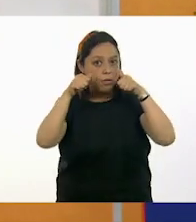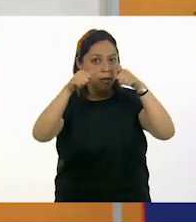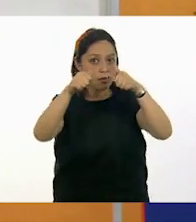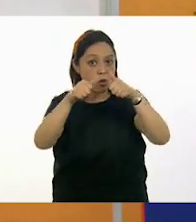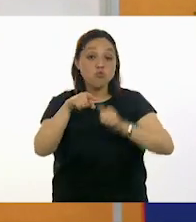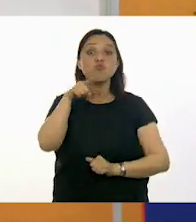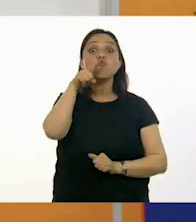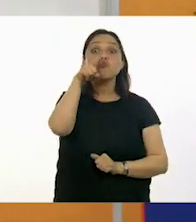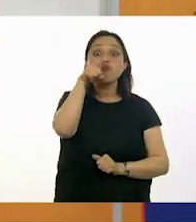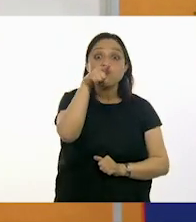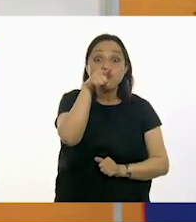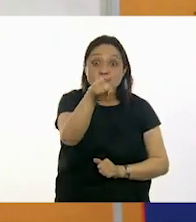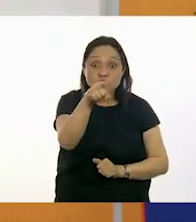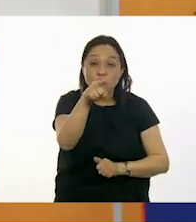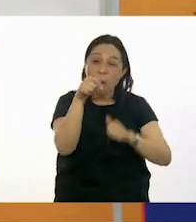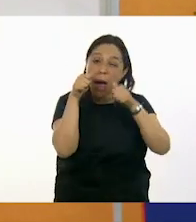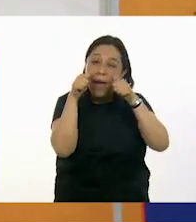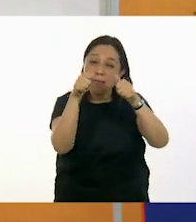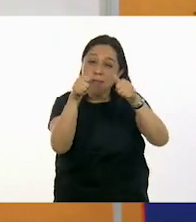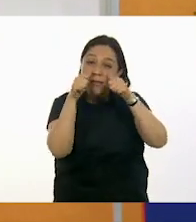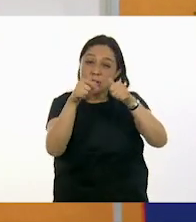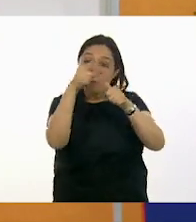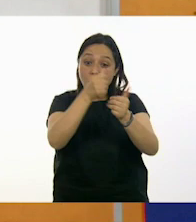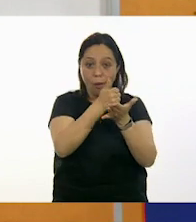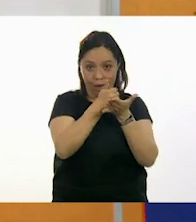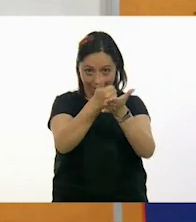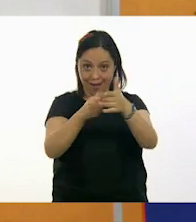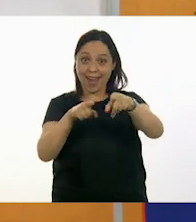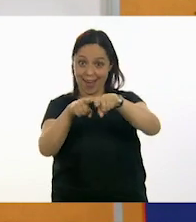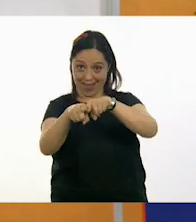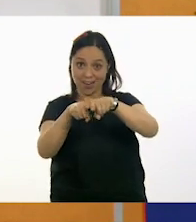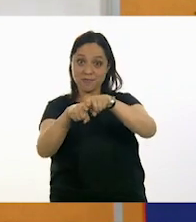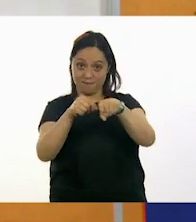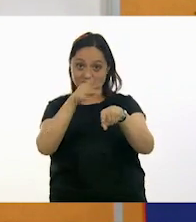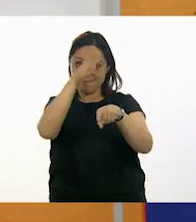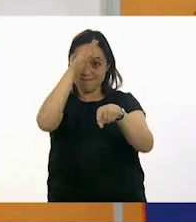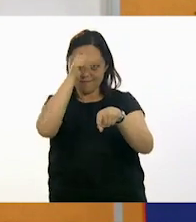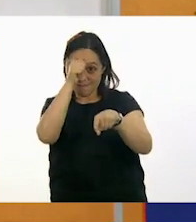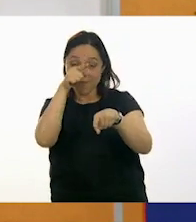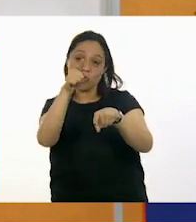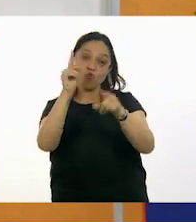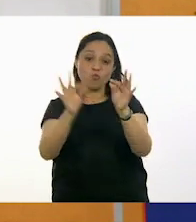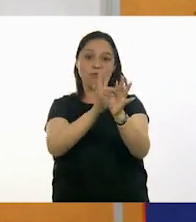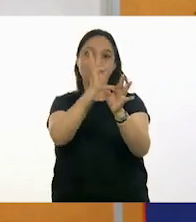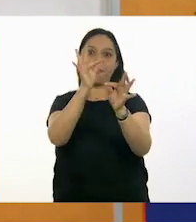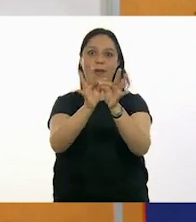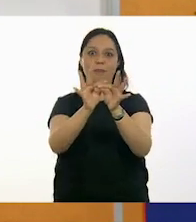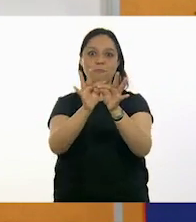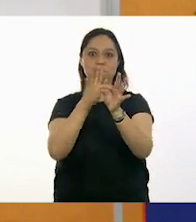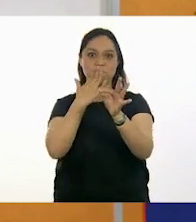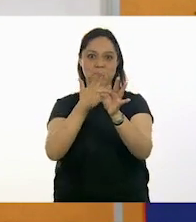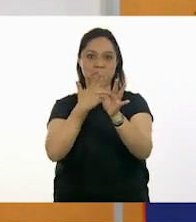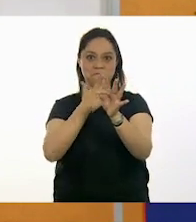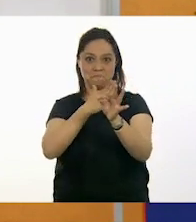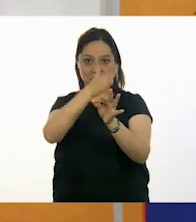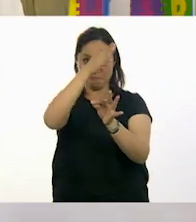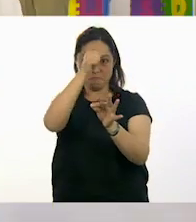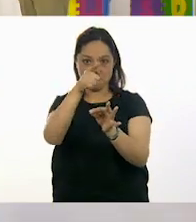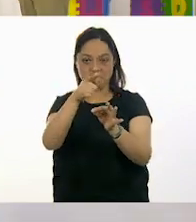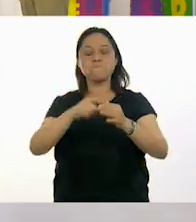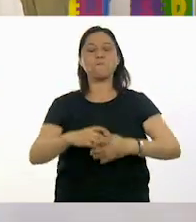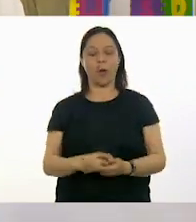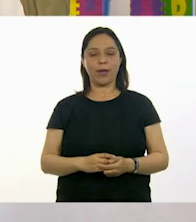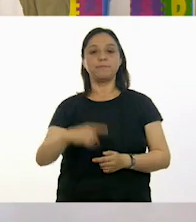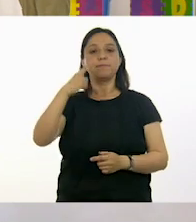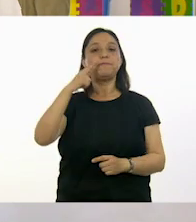puedas ayudarle a tu hermana. Por favor, pon atención para que lo puedas ayudar y tener todo el trabajo completo y de manera adecuada. Vamos a ver la